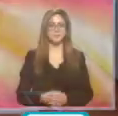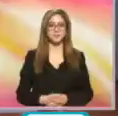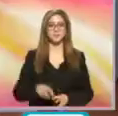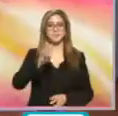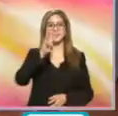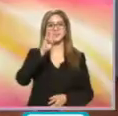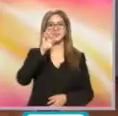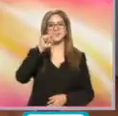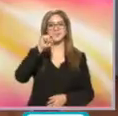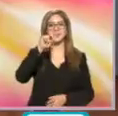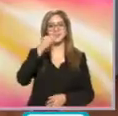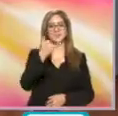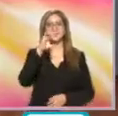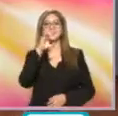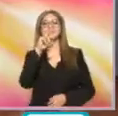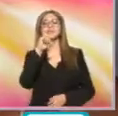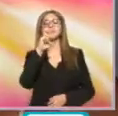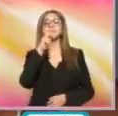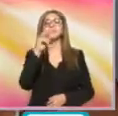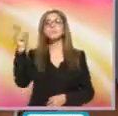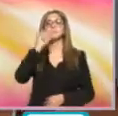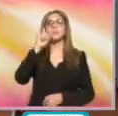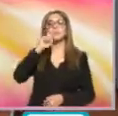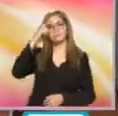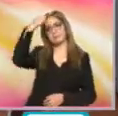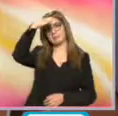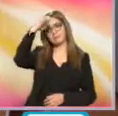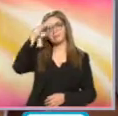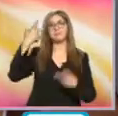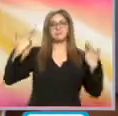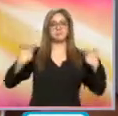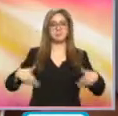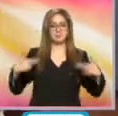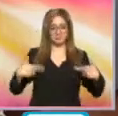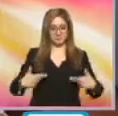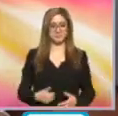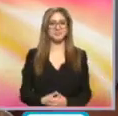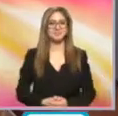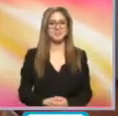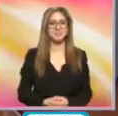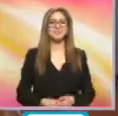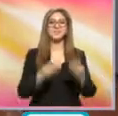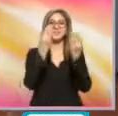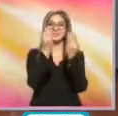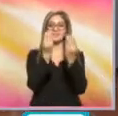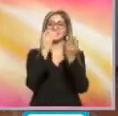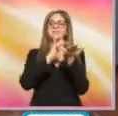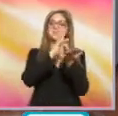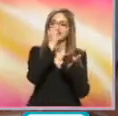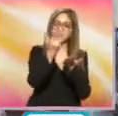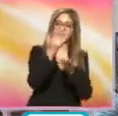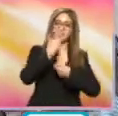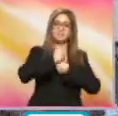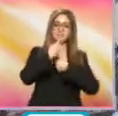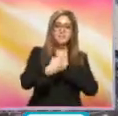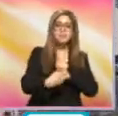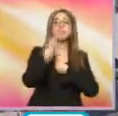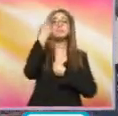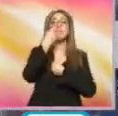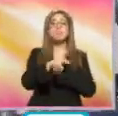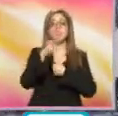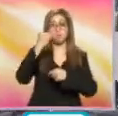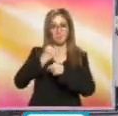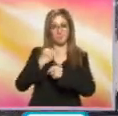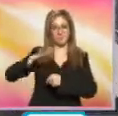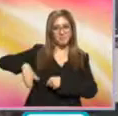Wendy Crespo, nuestra experta en imagen. Wendy, bienvenida. Muchas gracias, muchísimas gracias. Pues es época de calor y como lo comentaba ahorita, el traje pues es